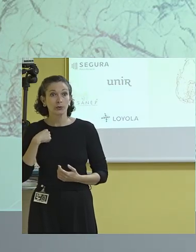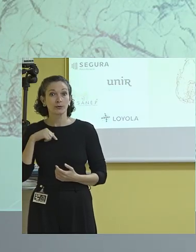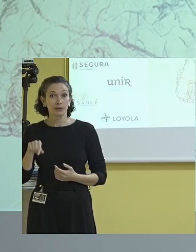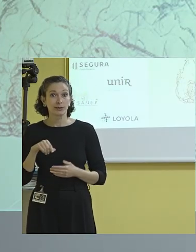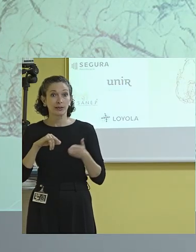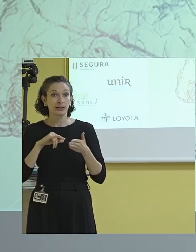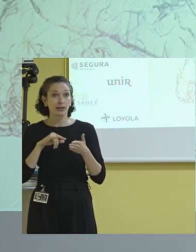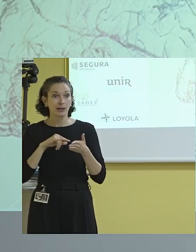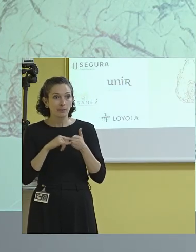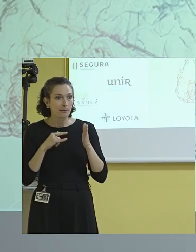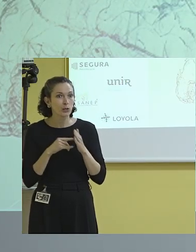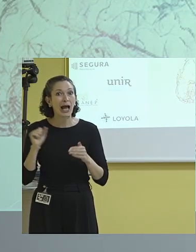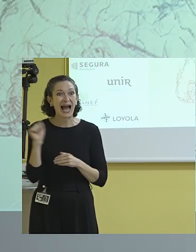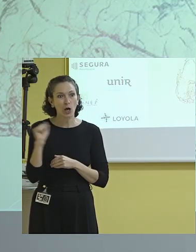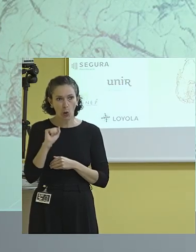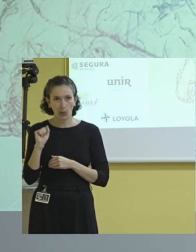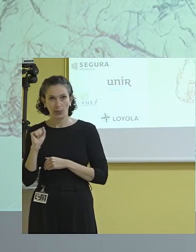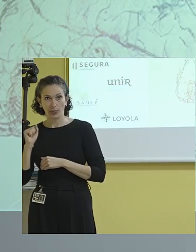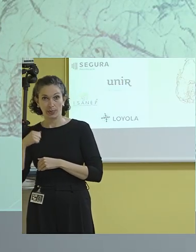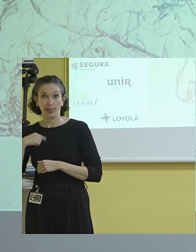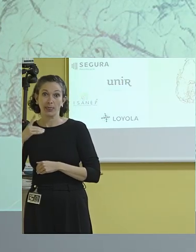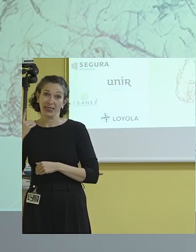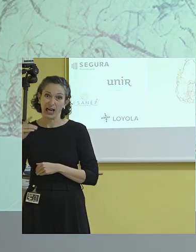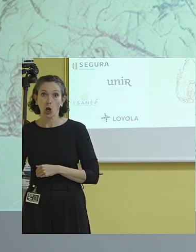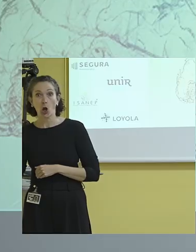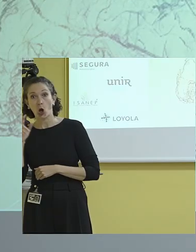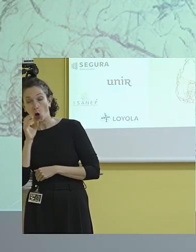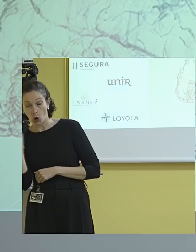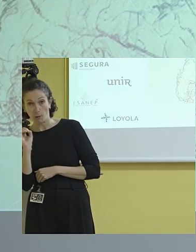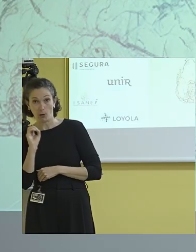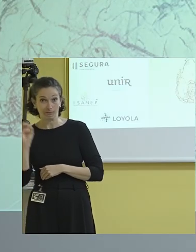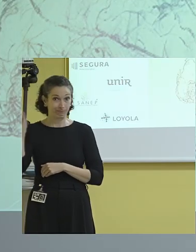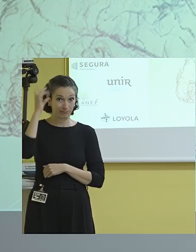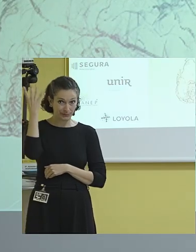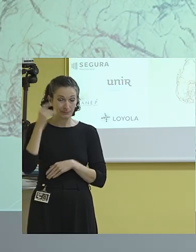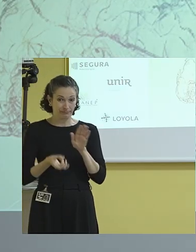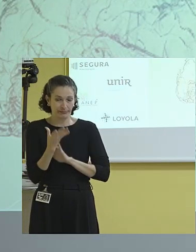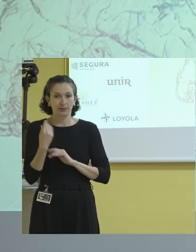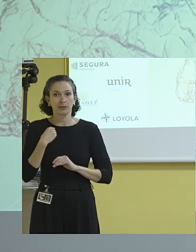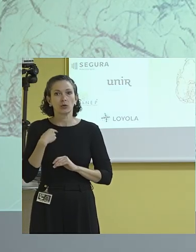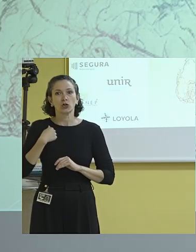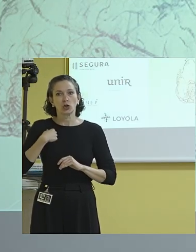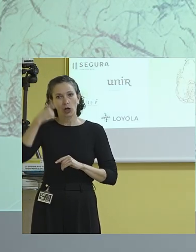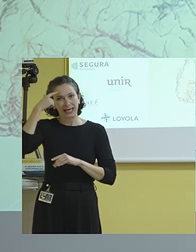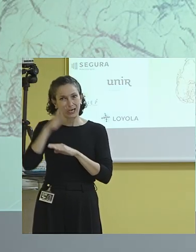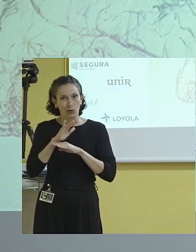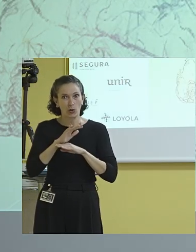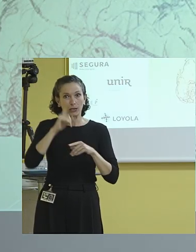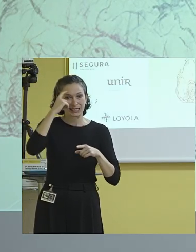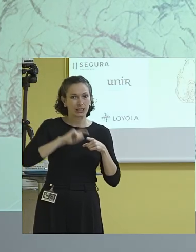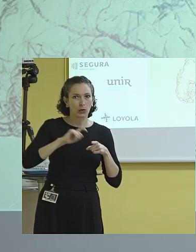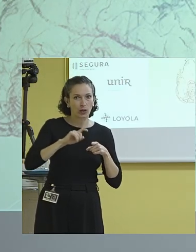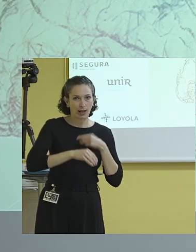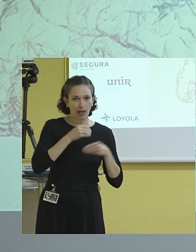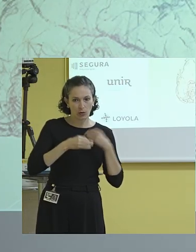del método Aarón del Olmo, que es un método específico de tratamiento que combina lo que yo hago en neuropsicología habitualmente con lo que